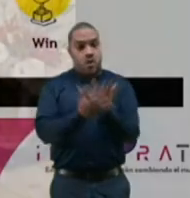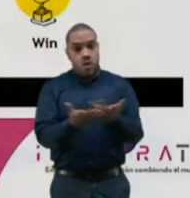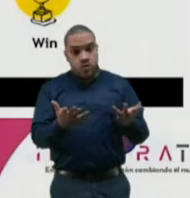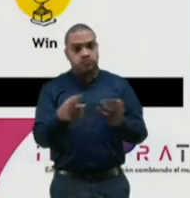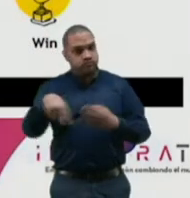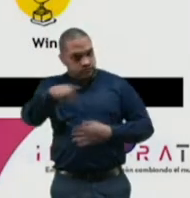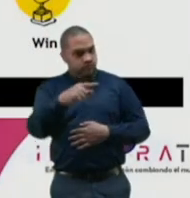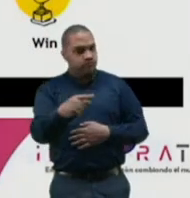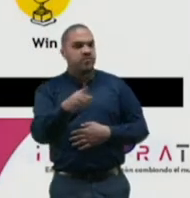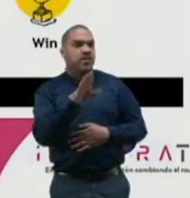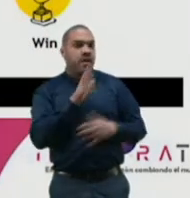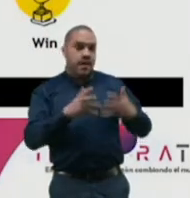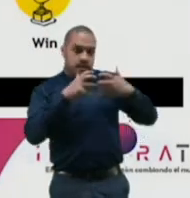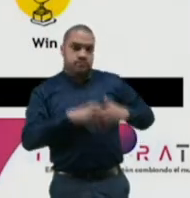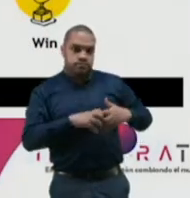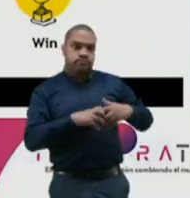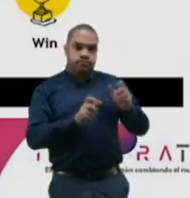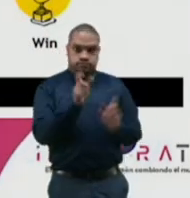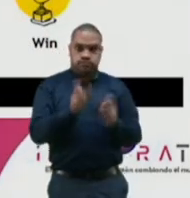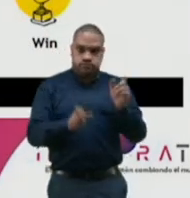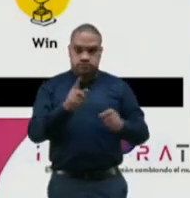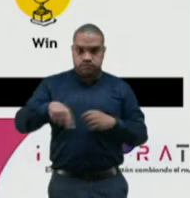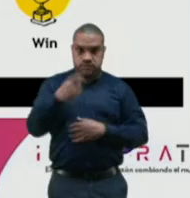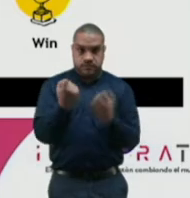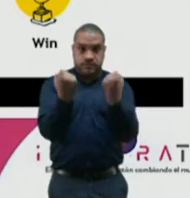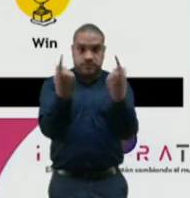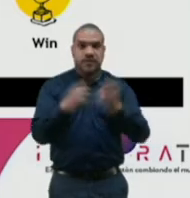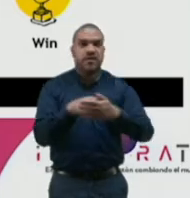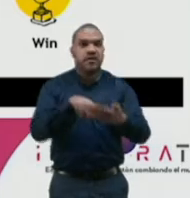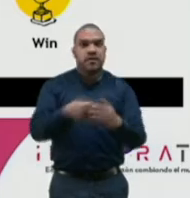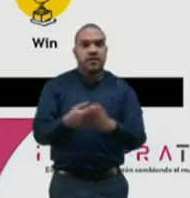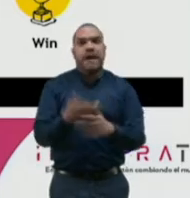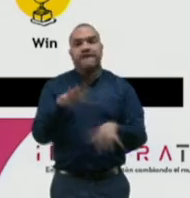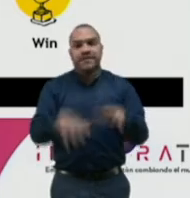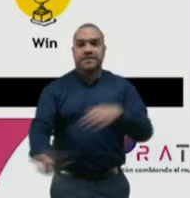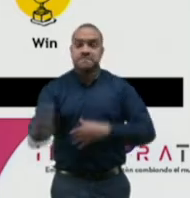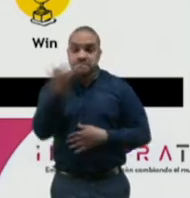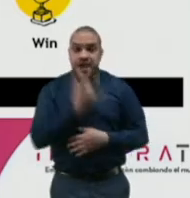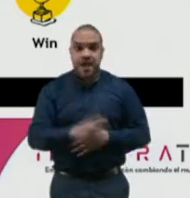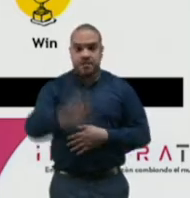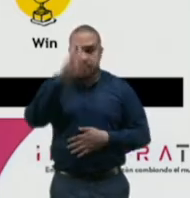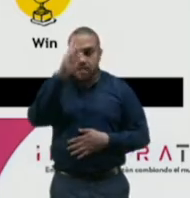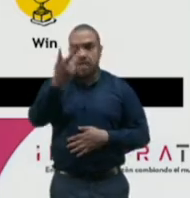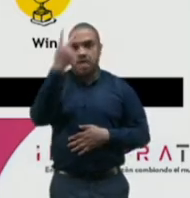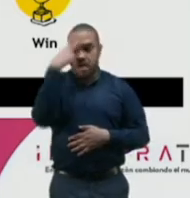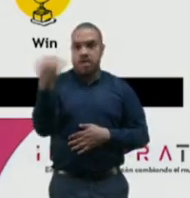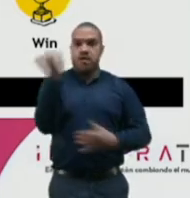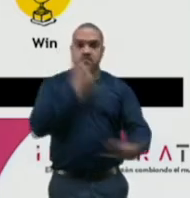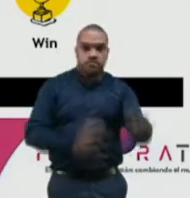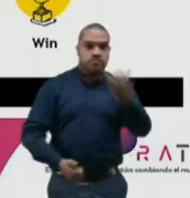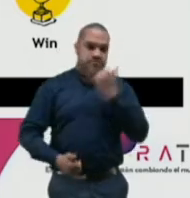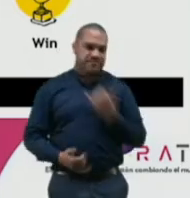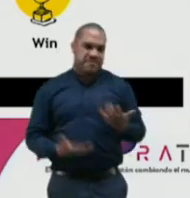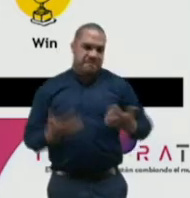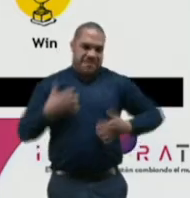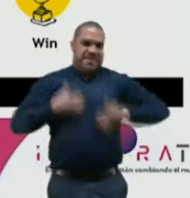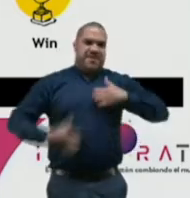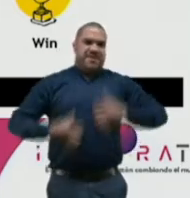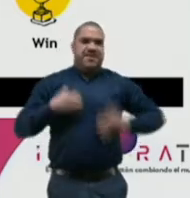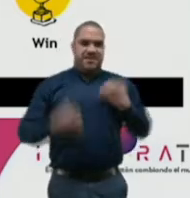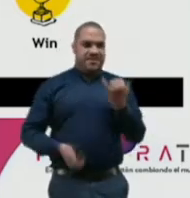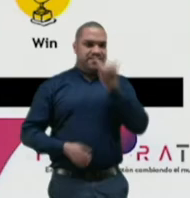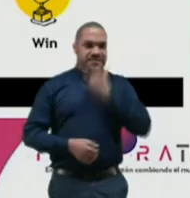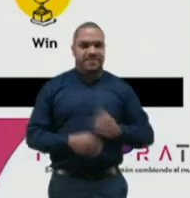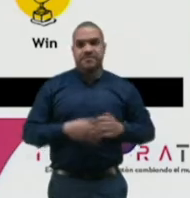los emprendedores, es que esta es una travesía de fallas. Y si nos da miedo fallar, pero ustedes ya